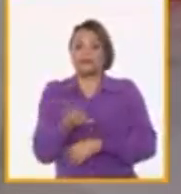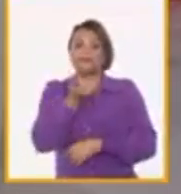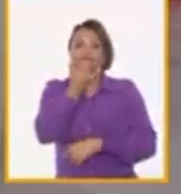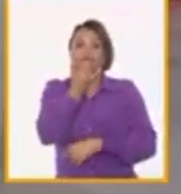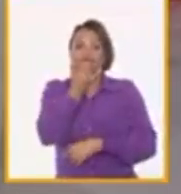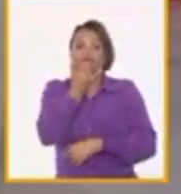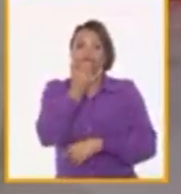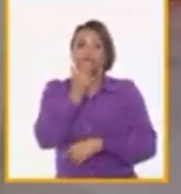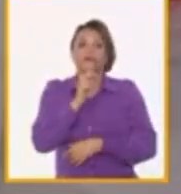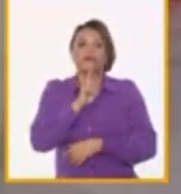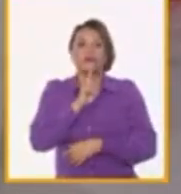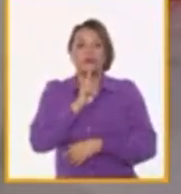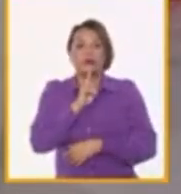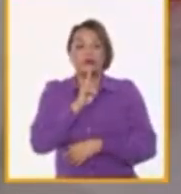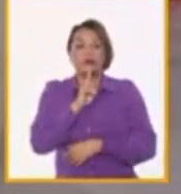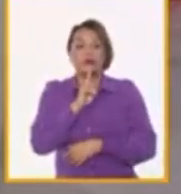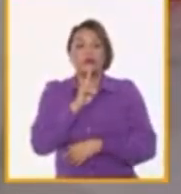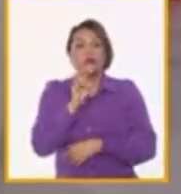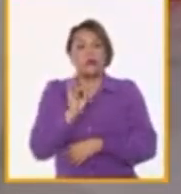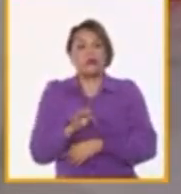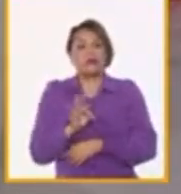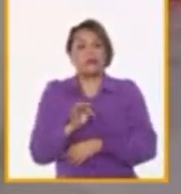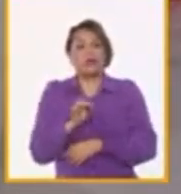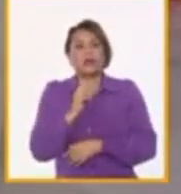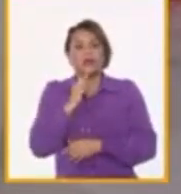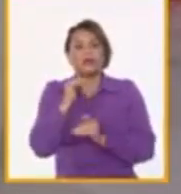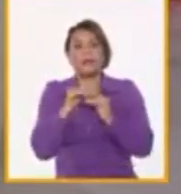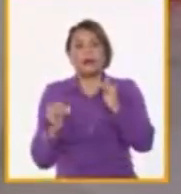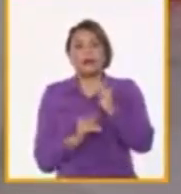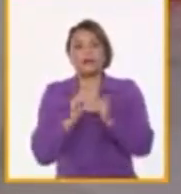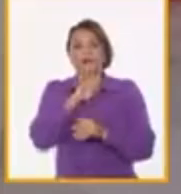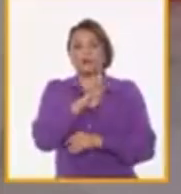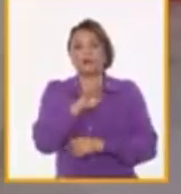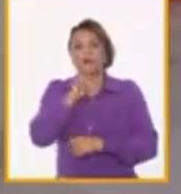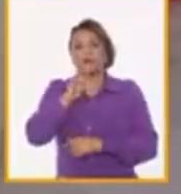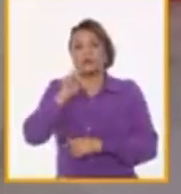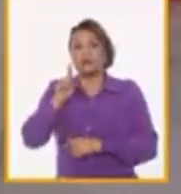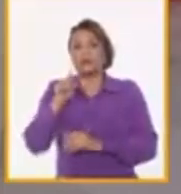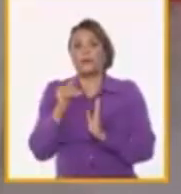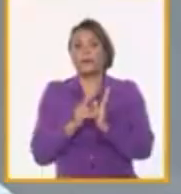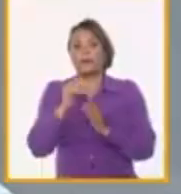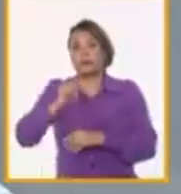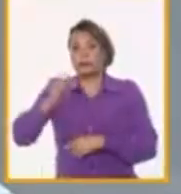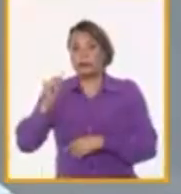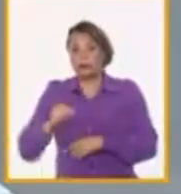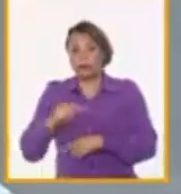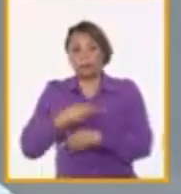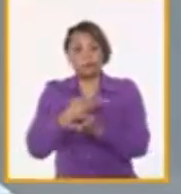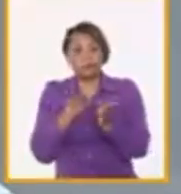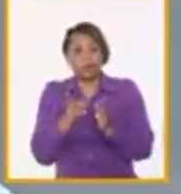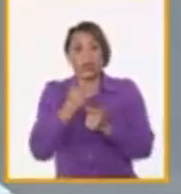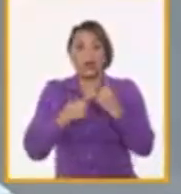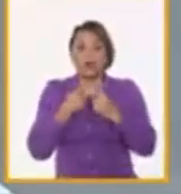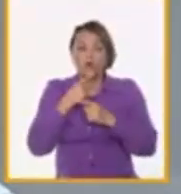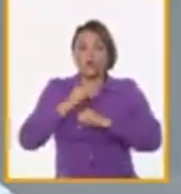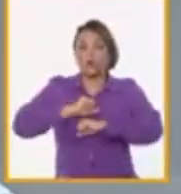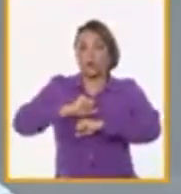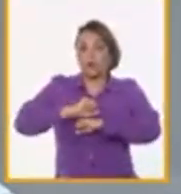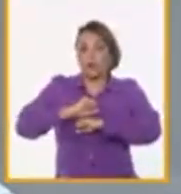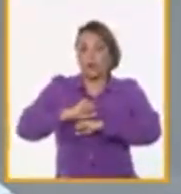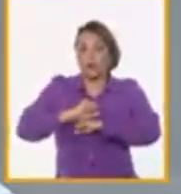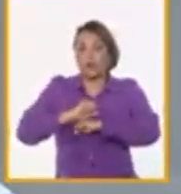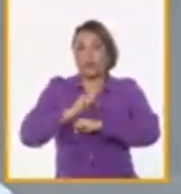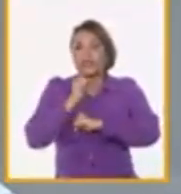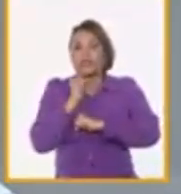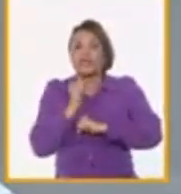y que aunque logramos bajar de 431000 personas con algunos equipos que después voy a explicar que se han